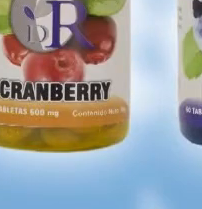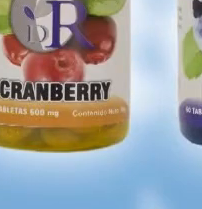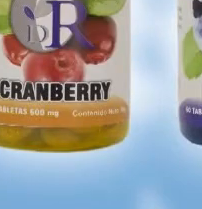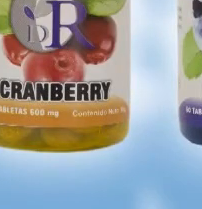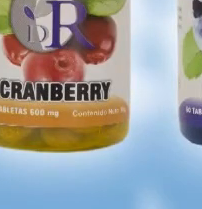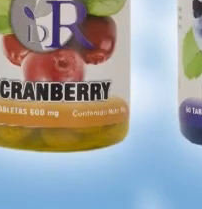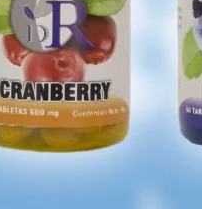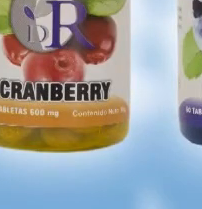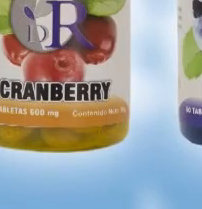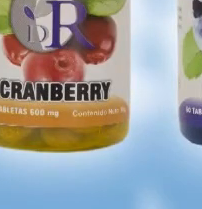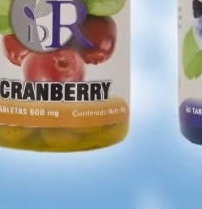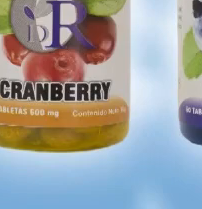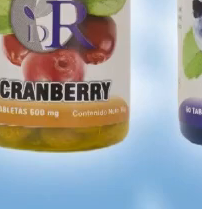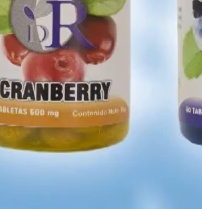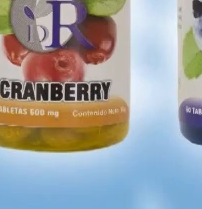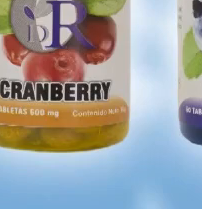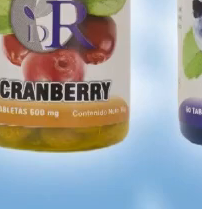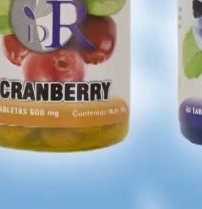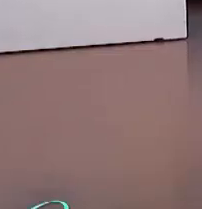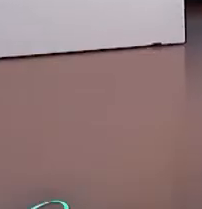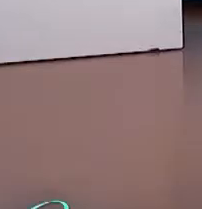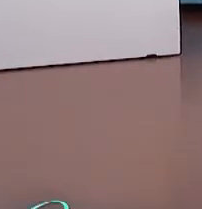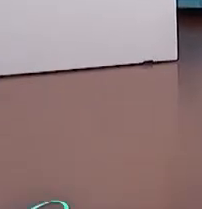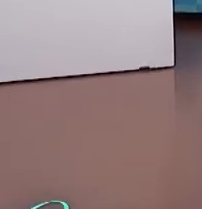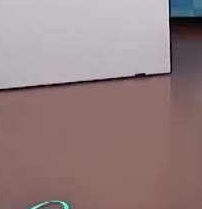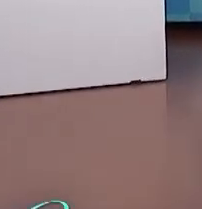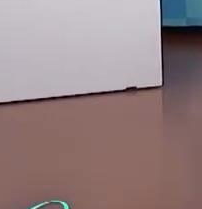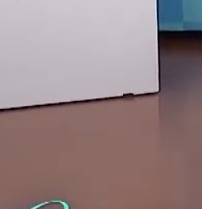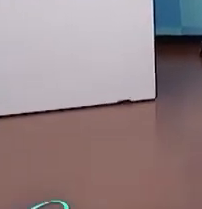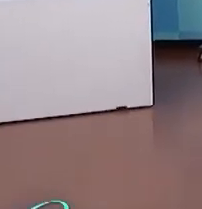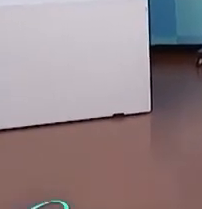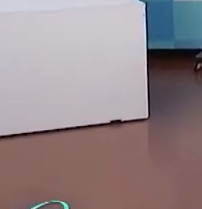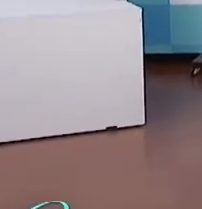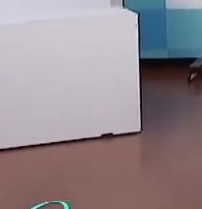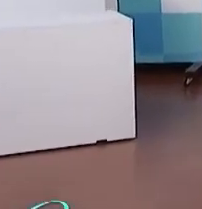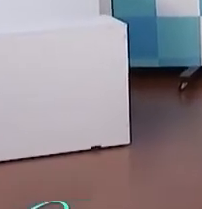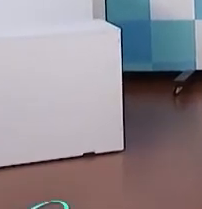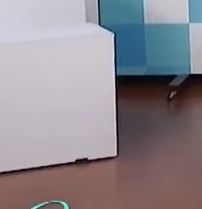la alternativa más saludable.